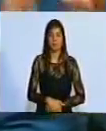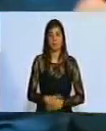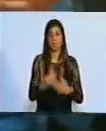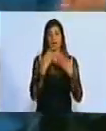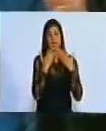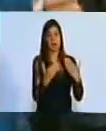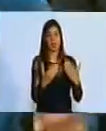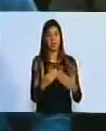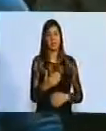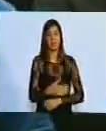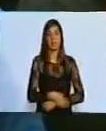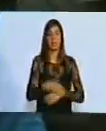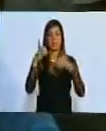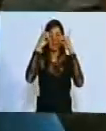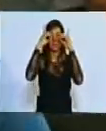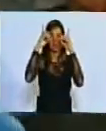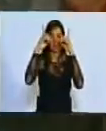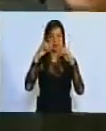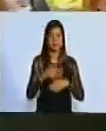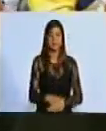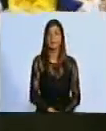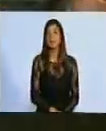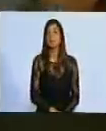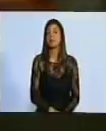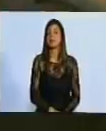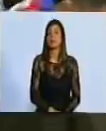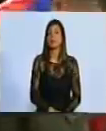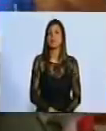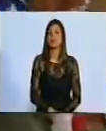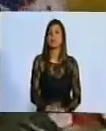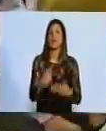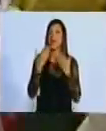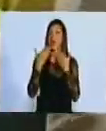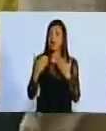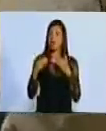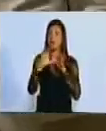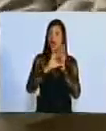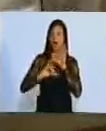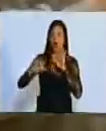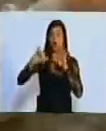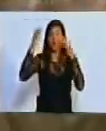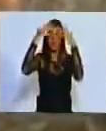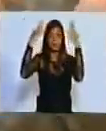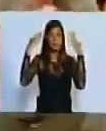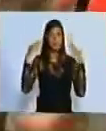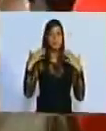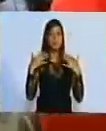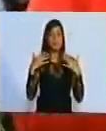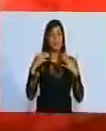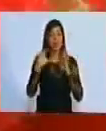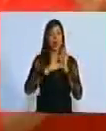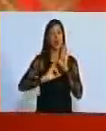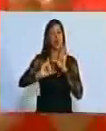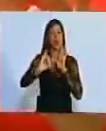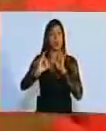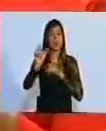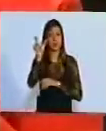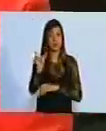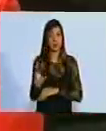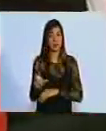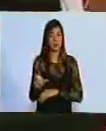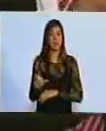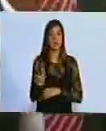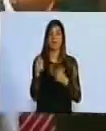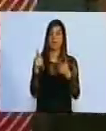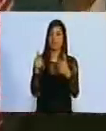Presidenta. Muchas gracias a la constituyente Isamar Matute por esta